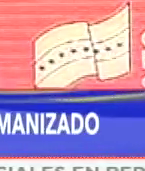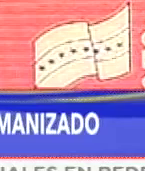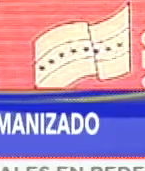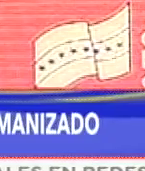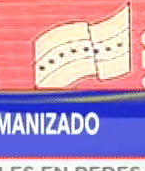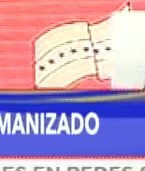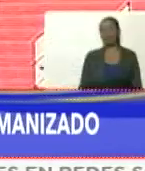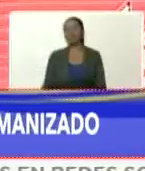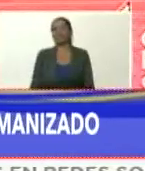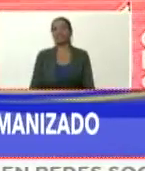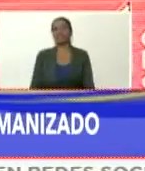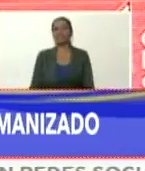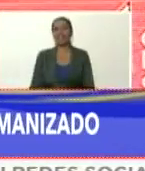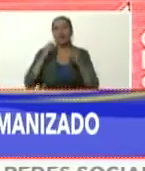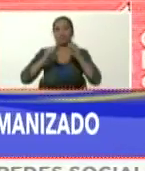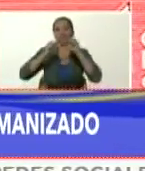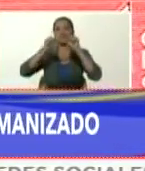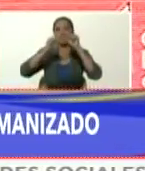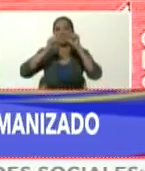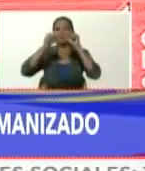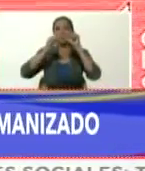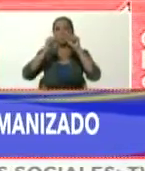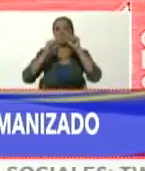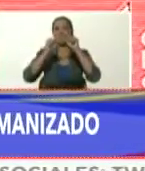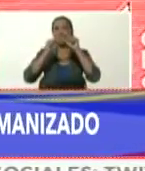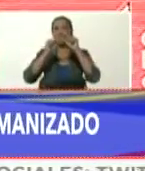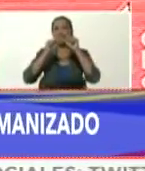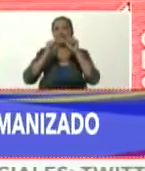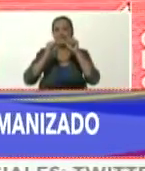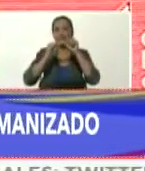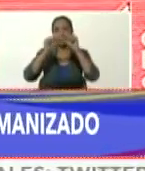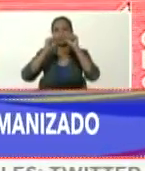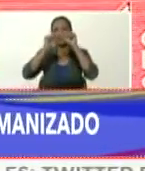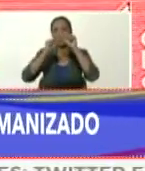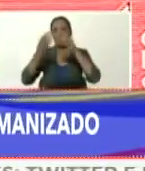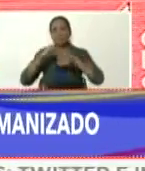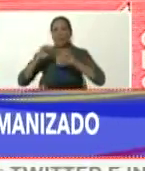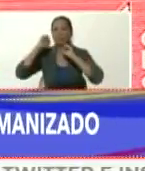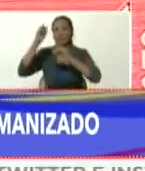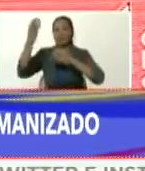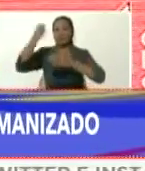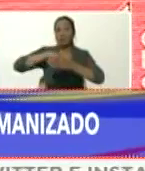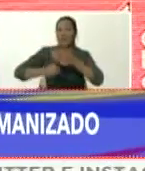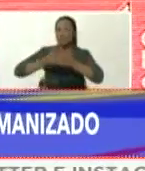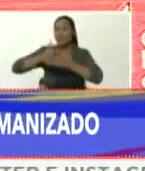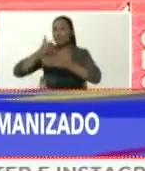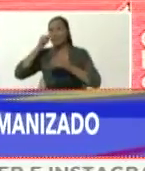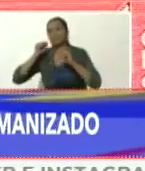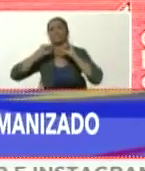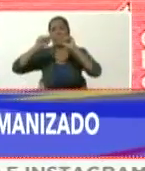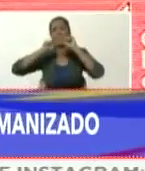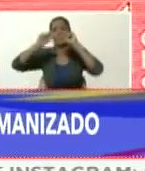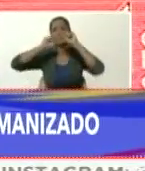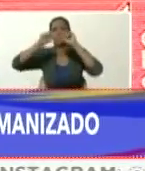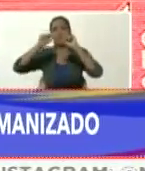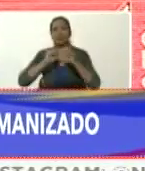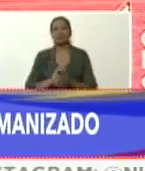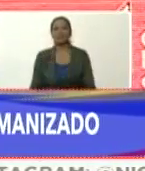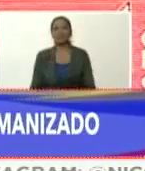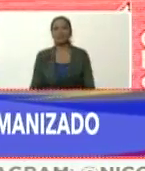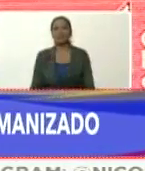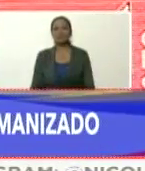vencer. Avanzar, avanzar, avanzar. Vencer, vencer, vencer. ¿No? Aquí